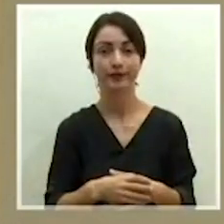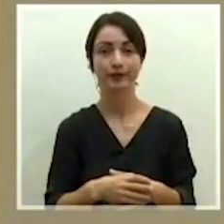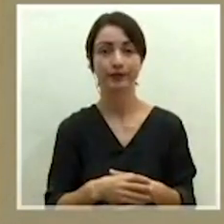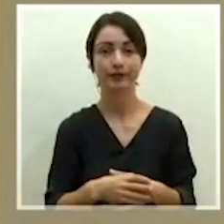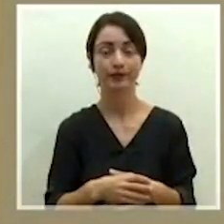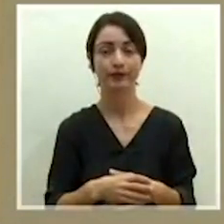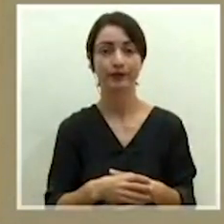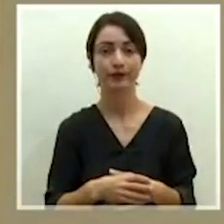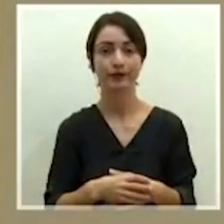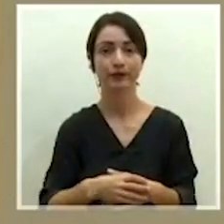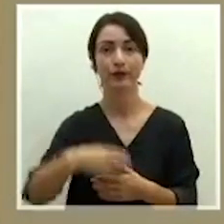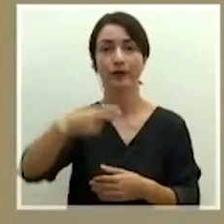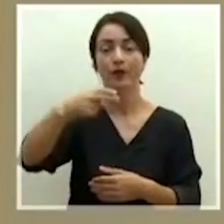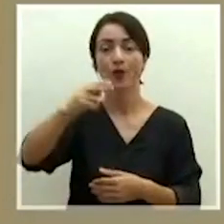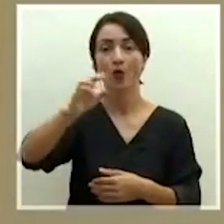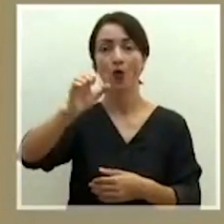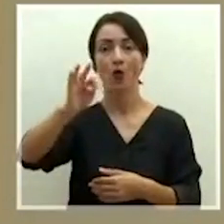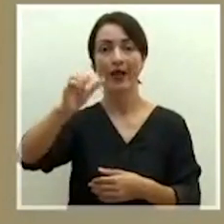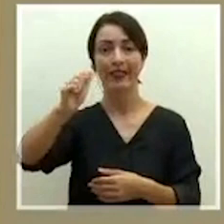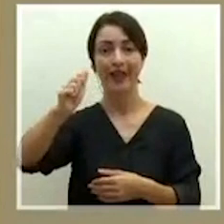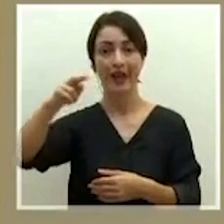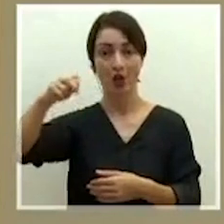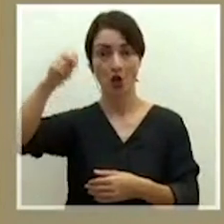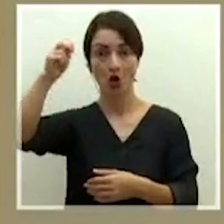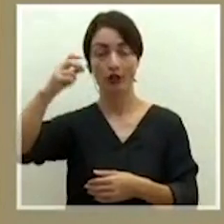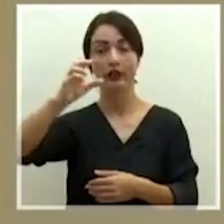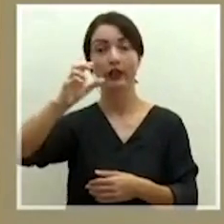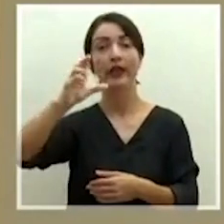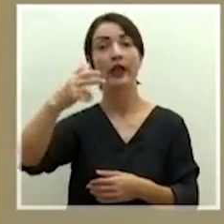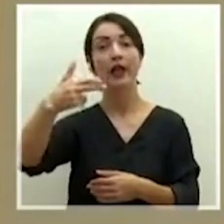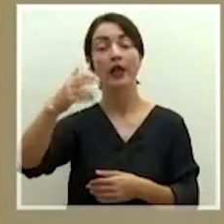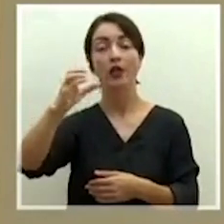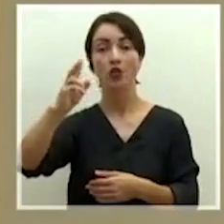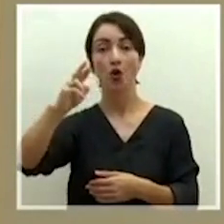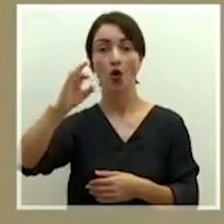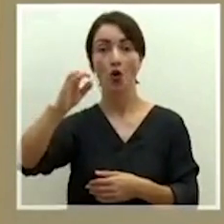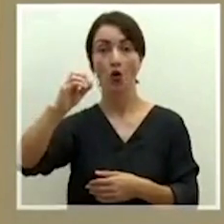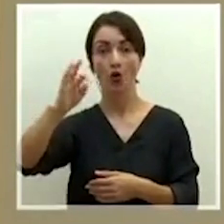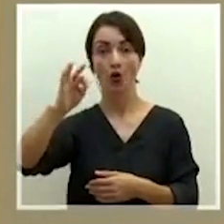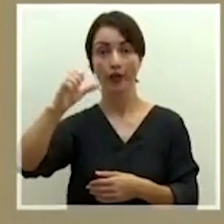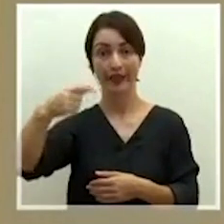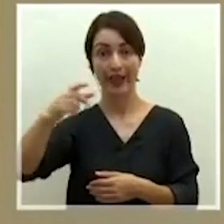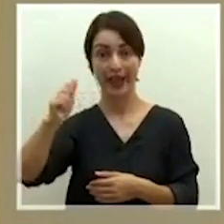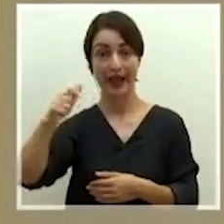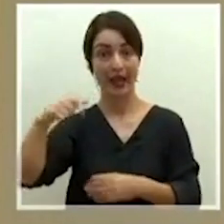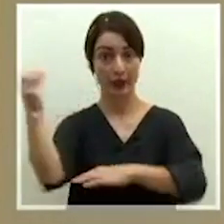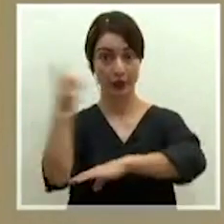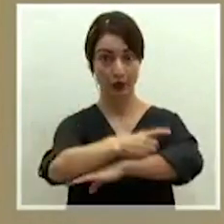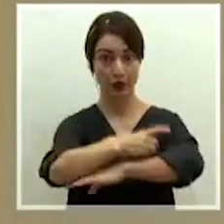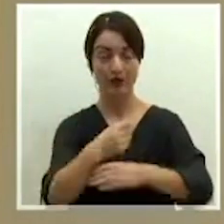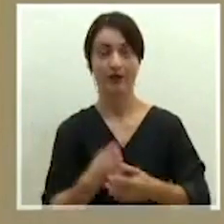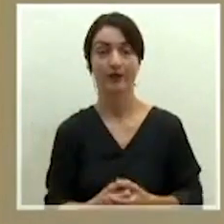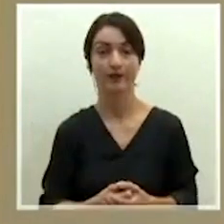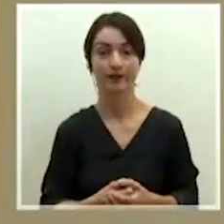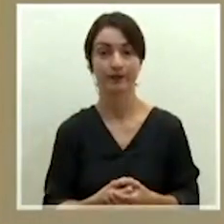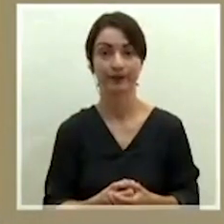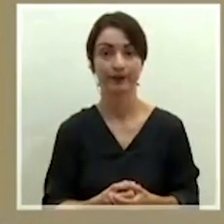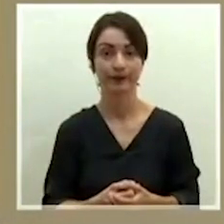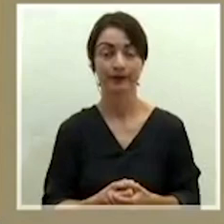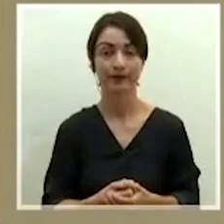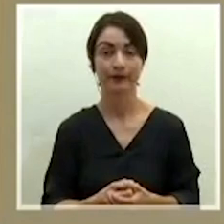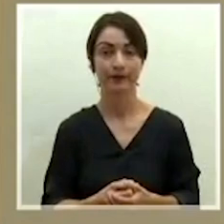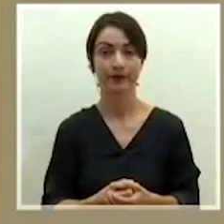la región Huetar Norte y la región Chorotega en estos días.